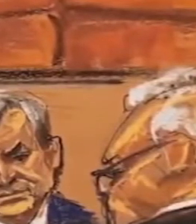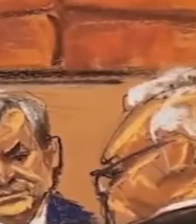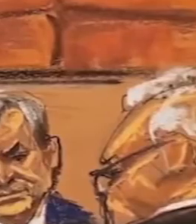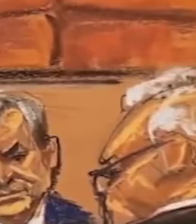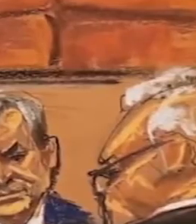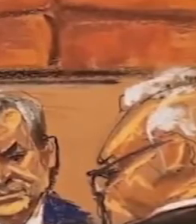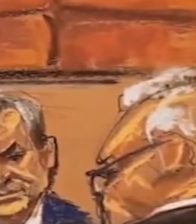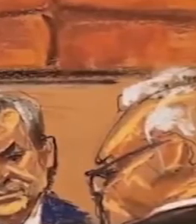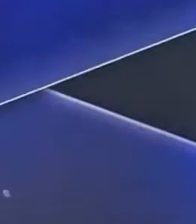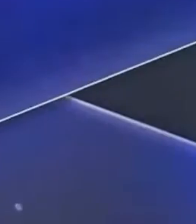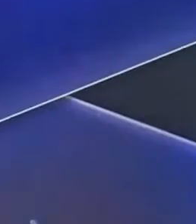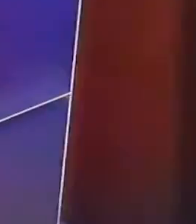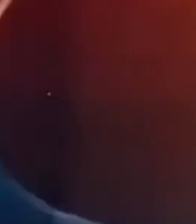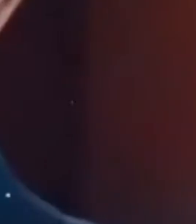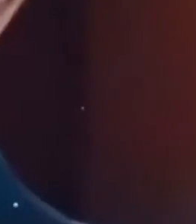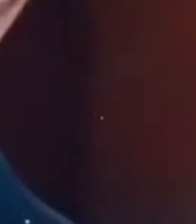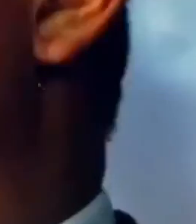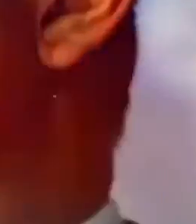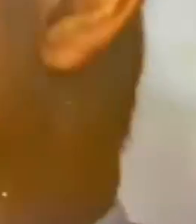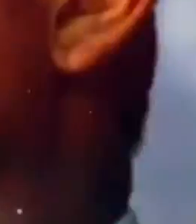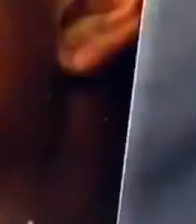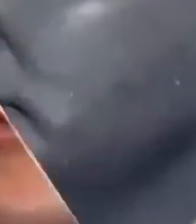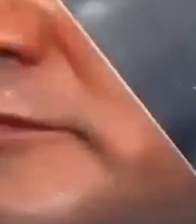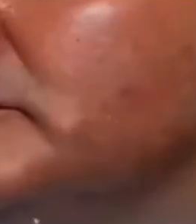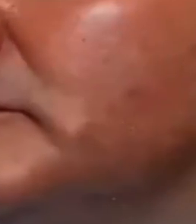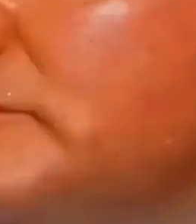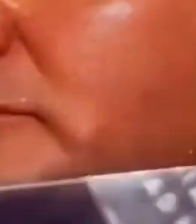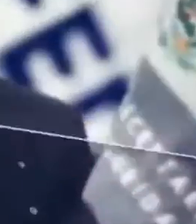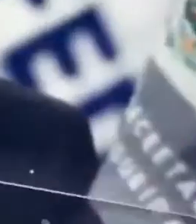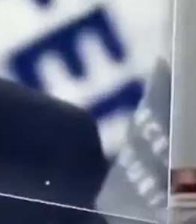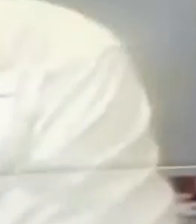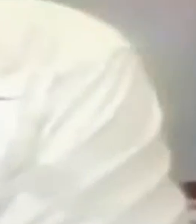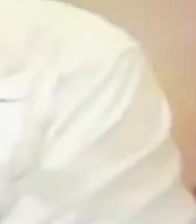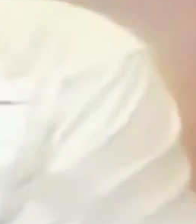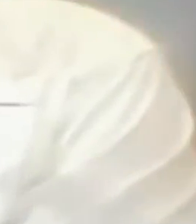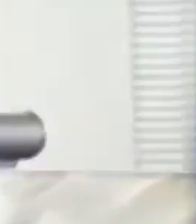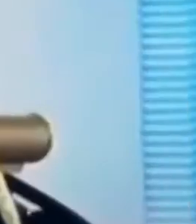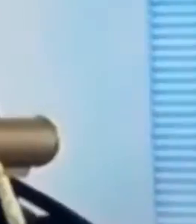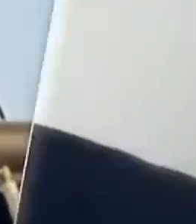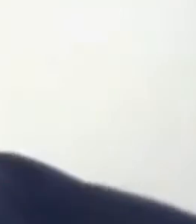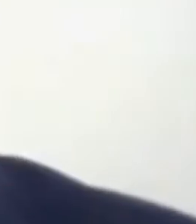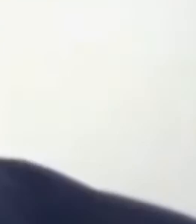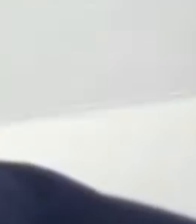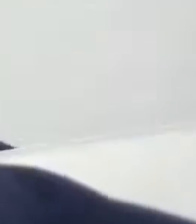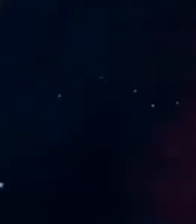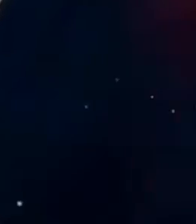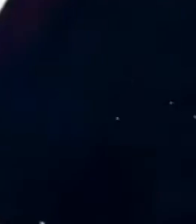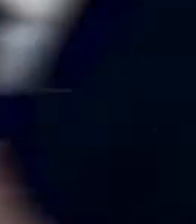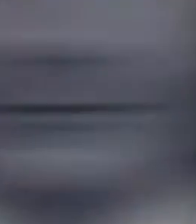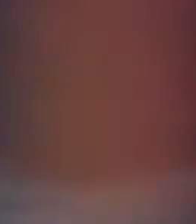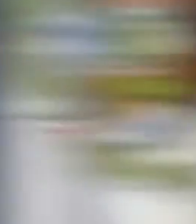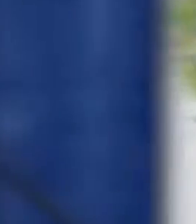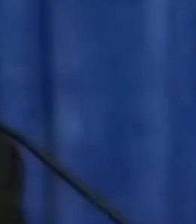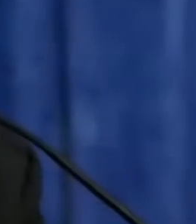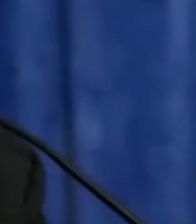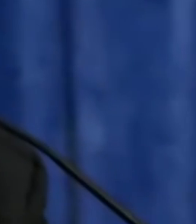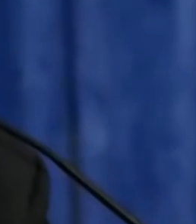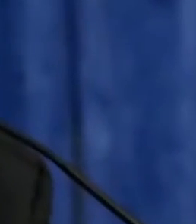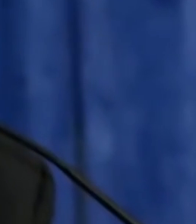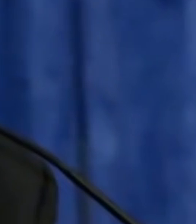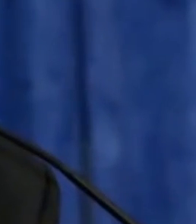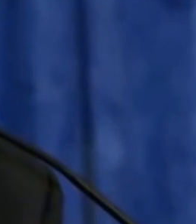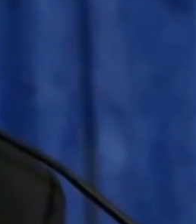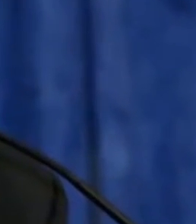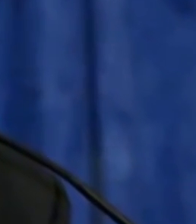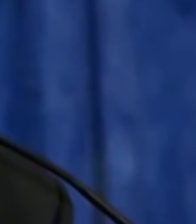si había recibido información relacionada a que García Luna era corrupto y recibía dinero del narco, a lo que el testigo respondió que no. Ante este